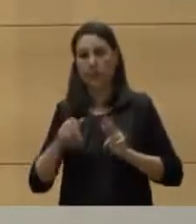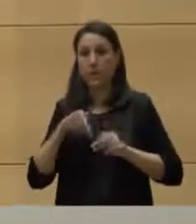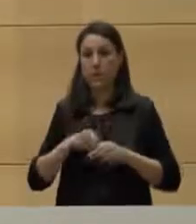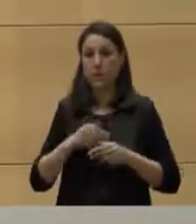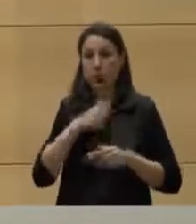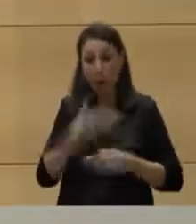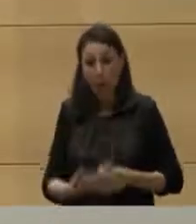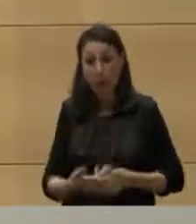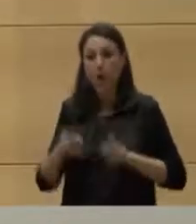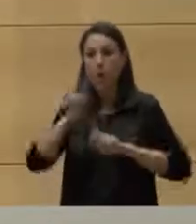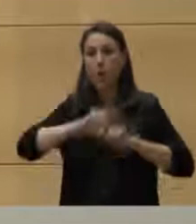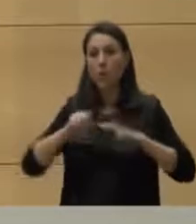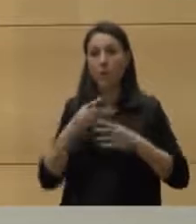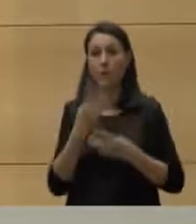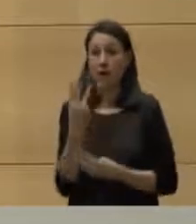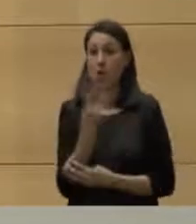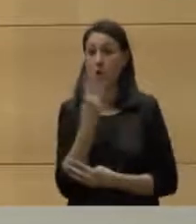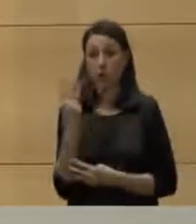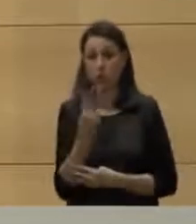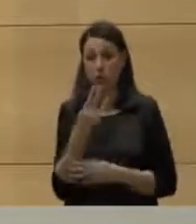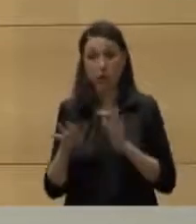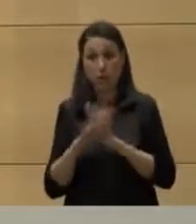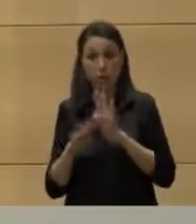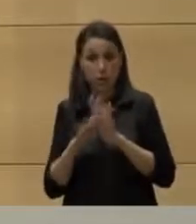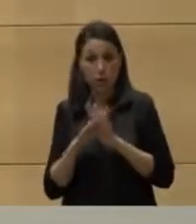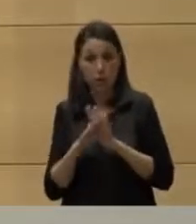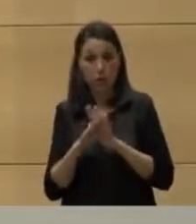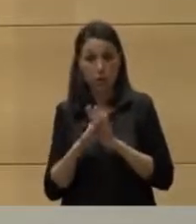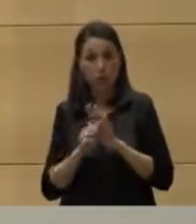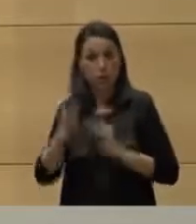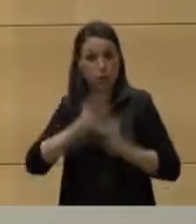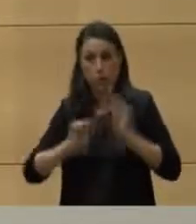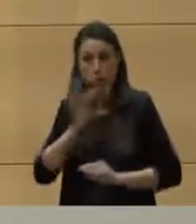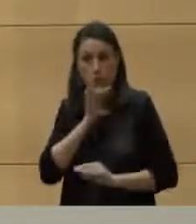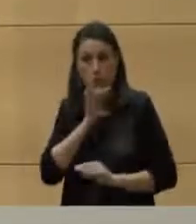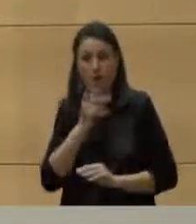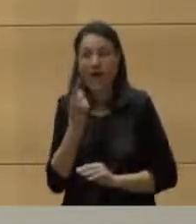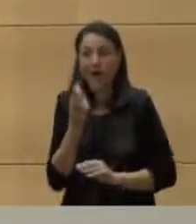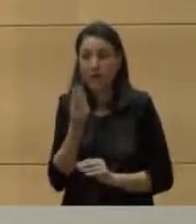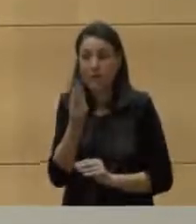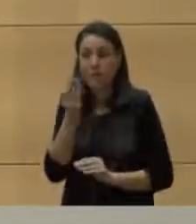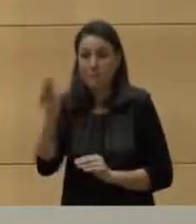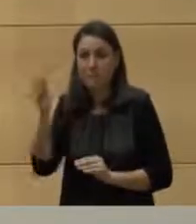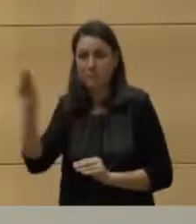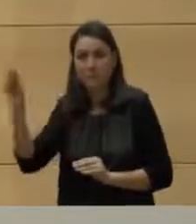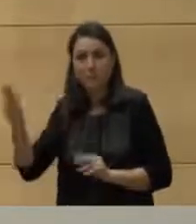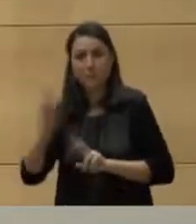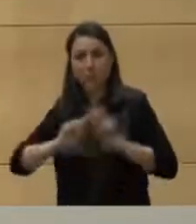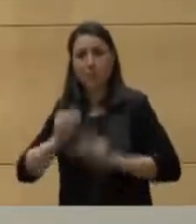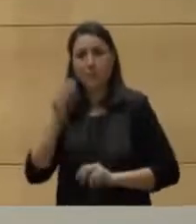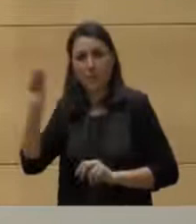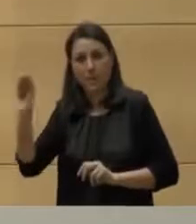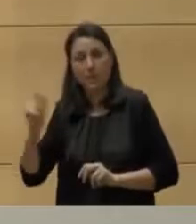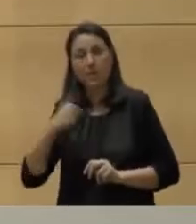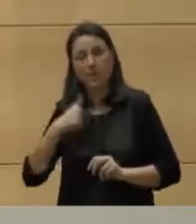mesa. A estos problemas no resueltos todavía, hay que añadirle algunos más que yo